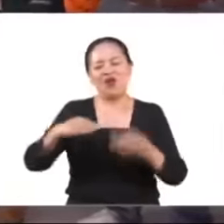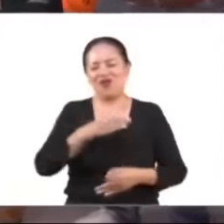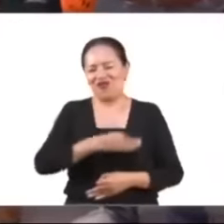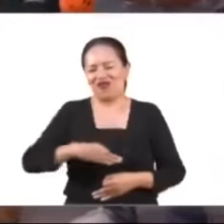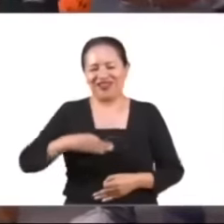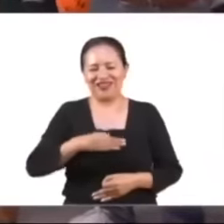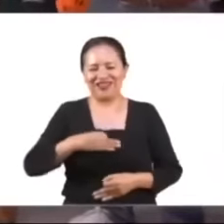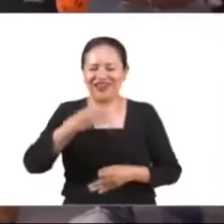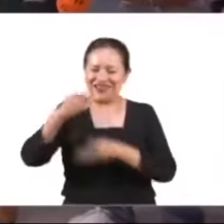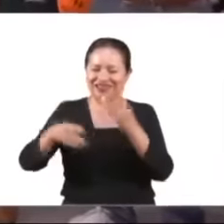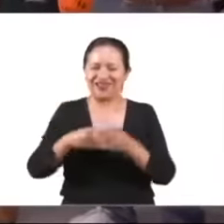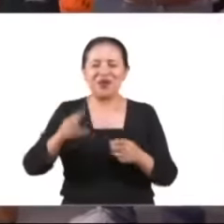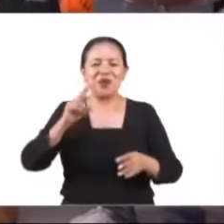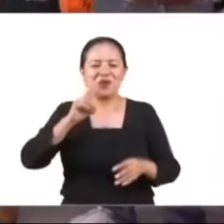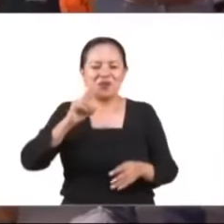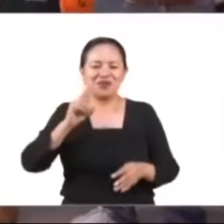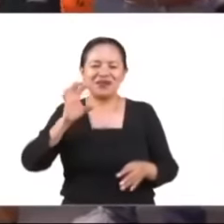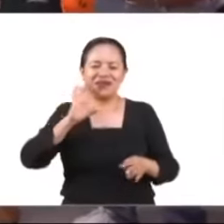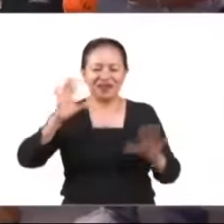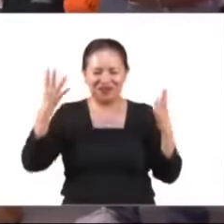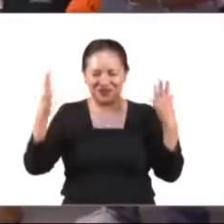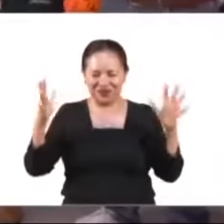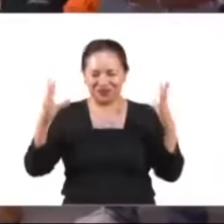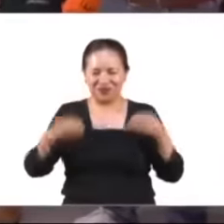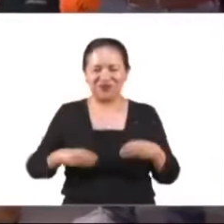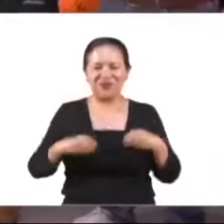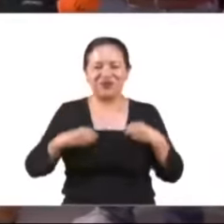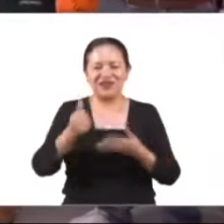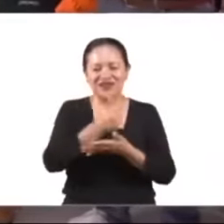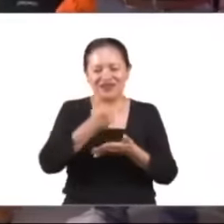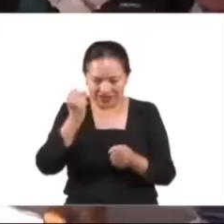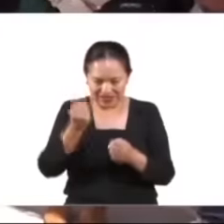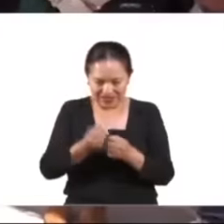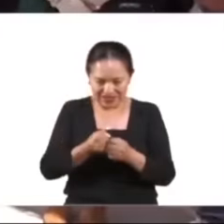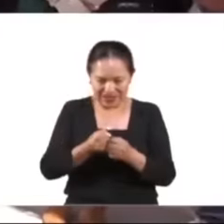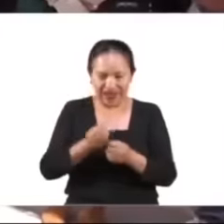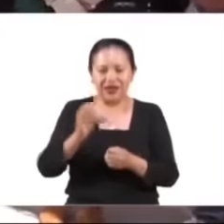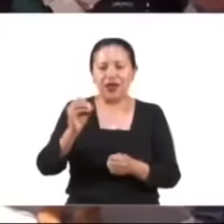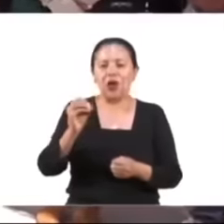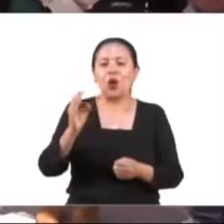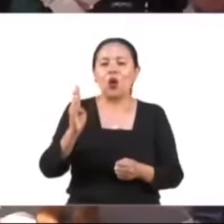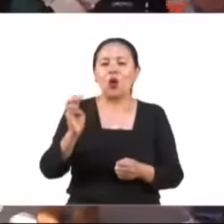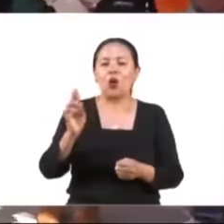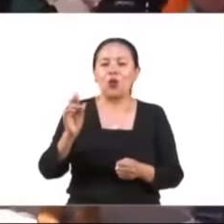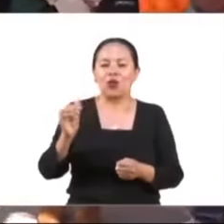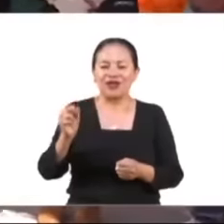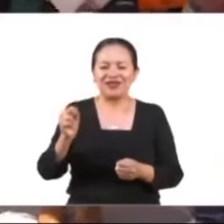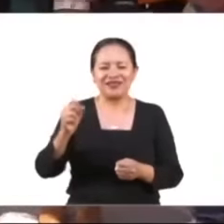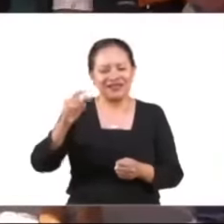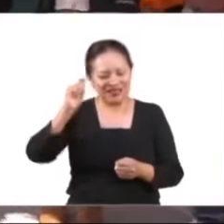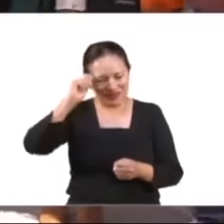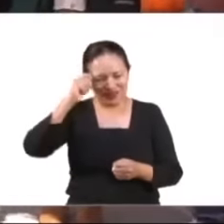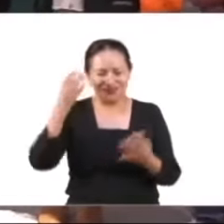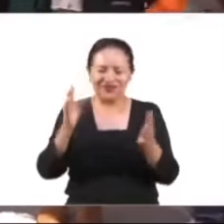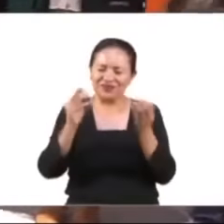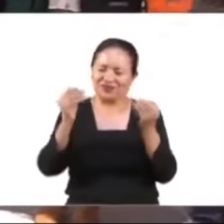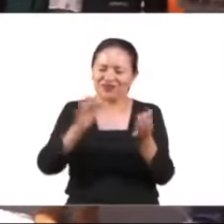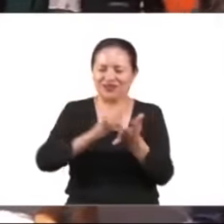viva la Venustiano Carranza y que viva la ciudad de México Muchas gracias a todos y a todas